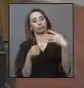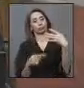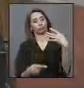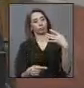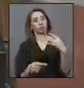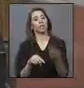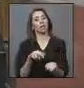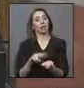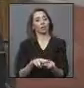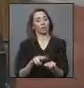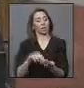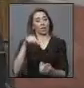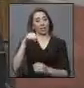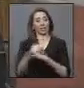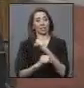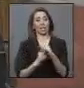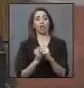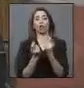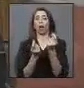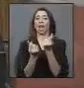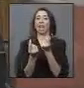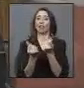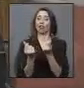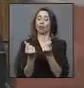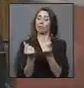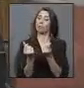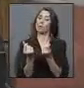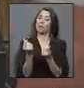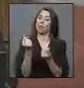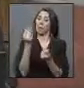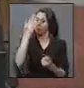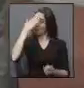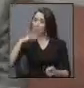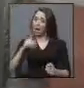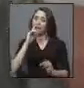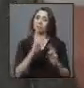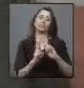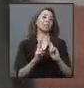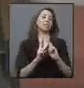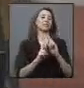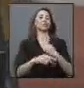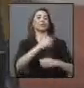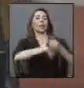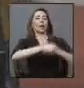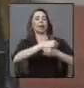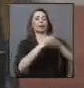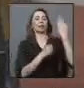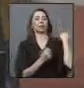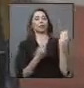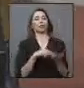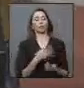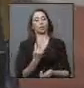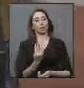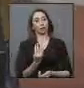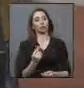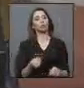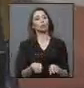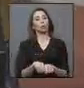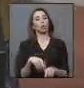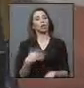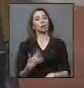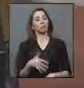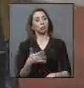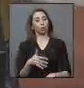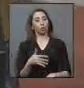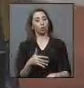que el escenario económico de este año es más adverso que el año 2014, no podemos dejar de considerar que es